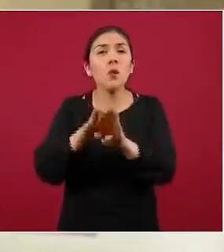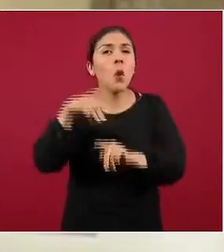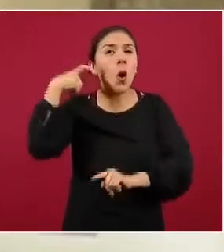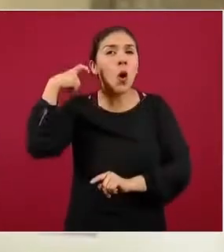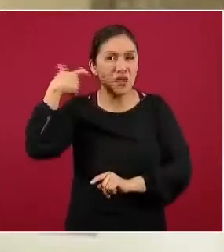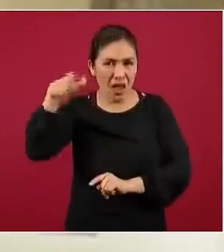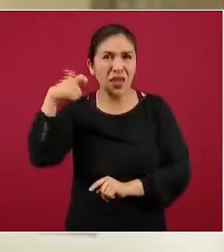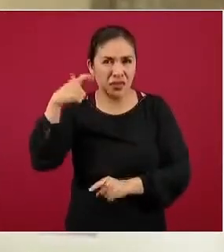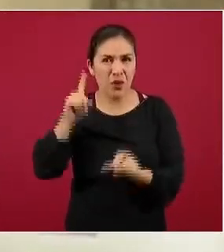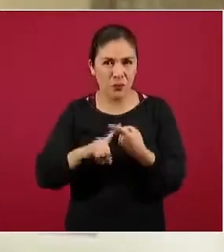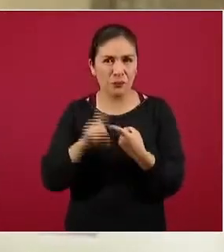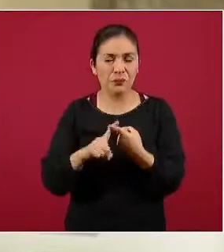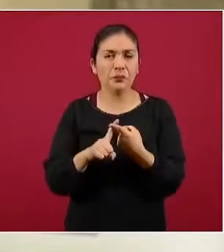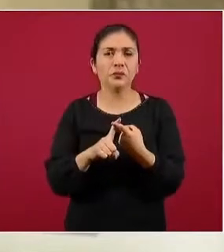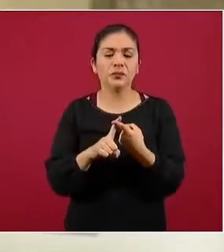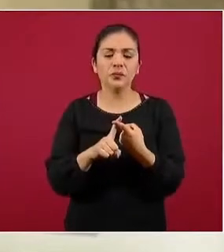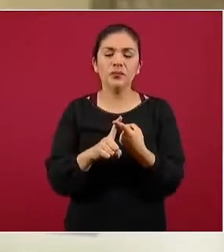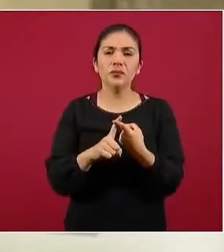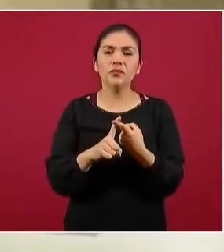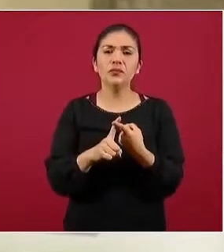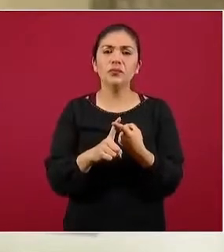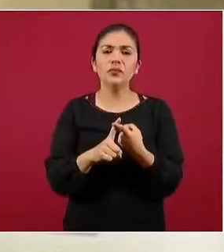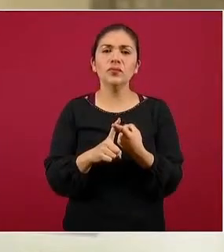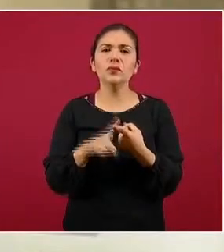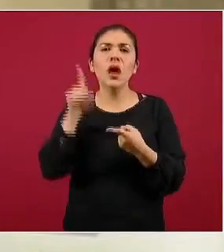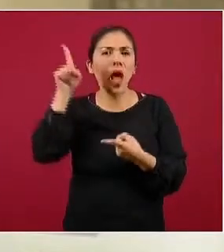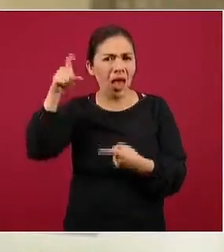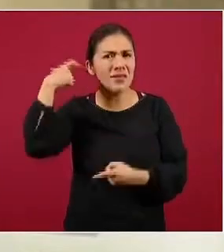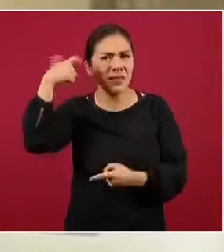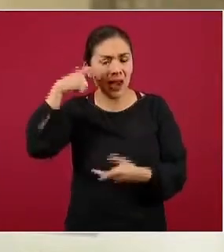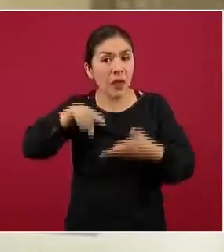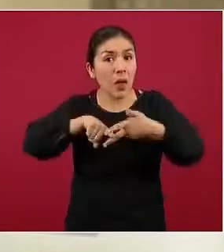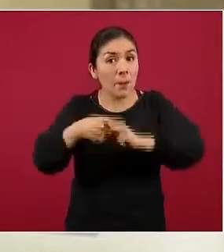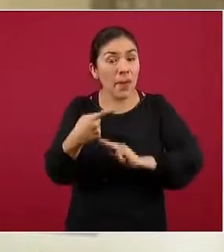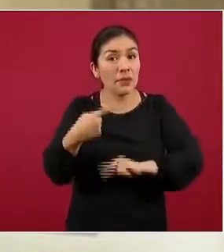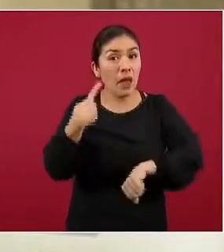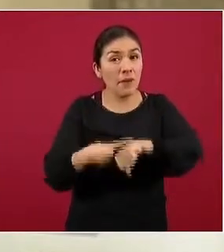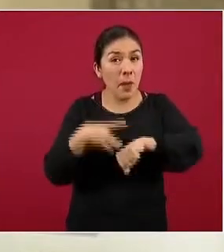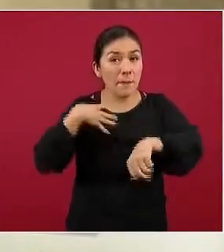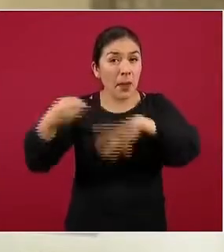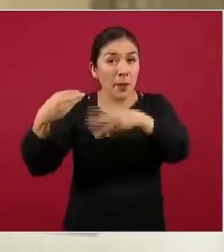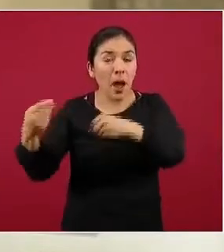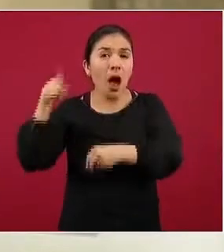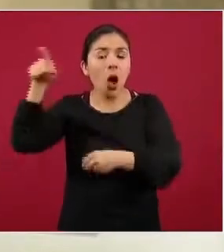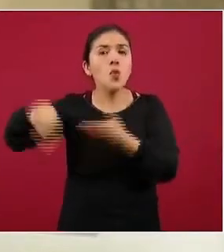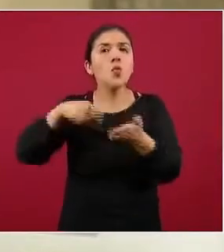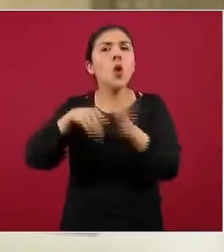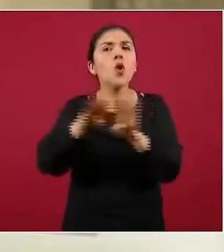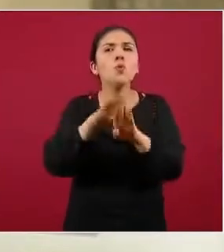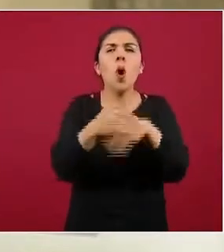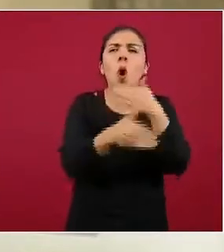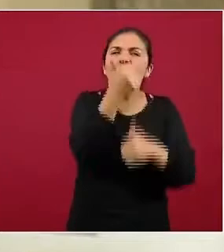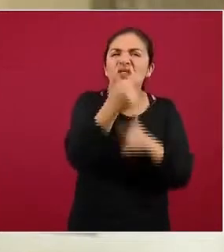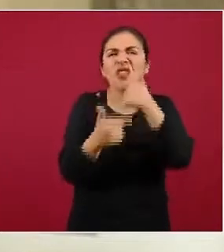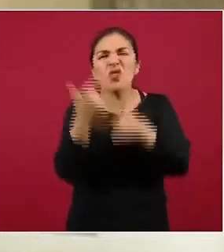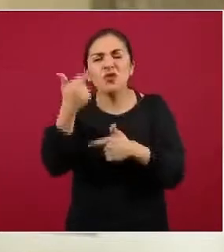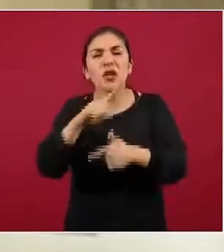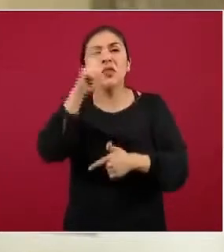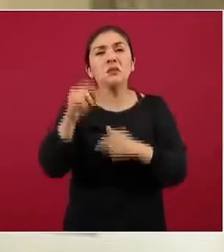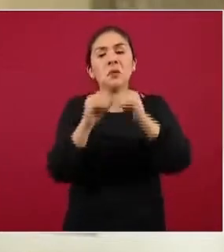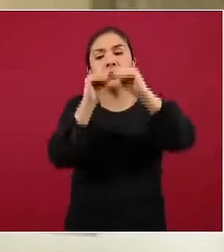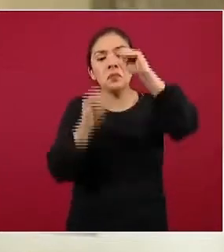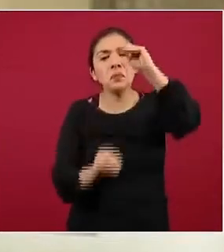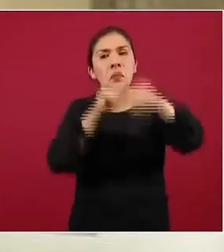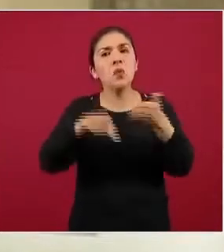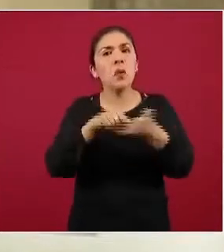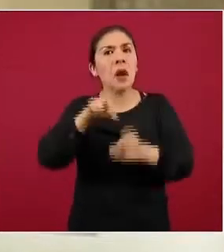Querétaro. En Querétaro empezó la pandemia en el lugar como 11, 12, se fue hasta el lugar